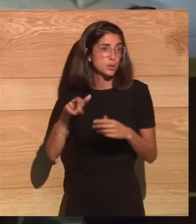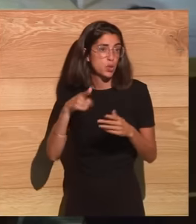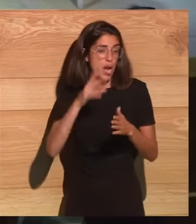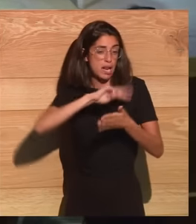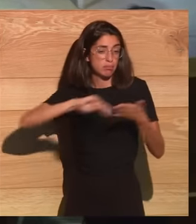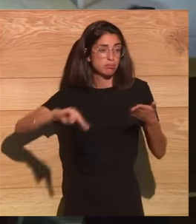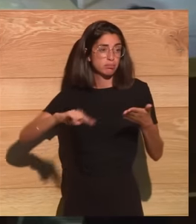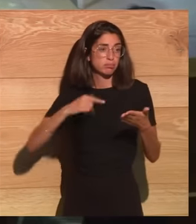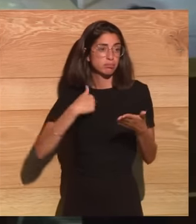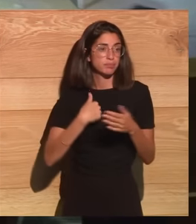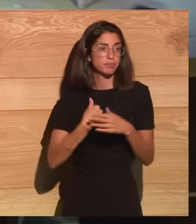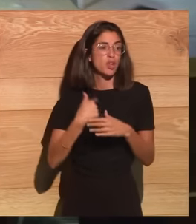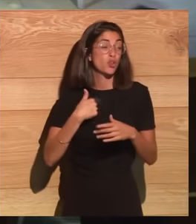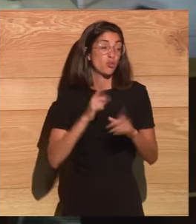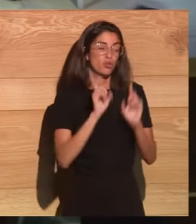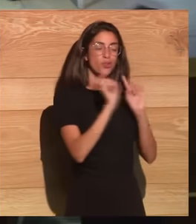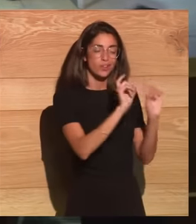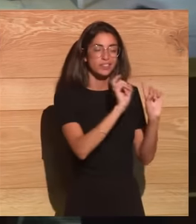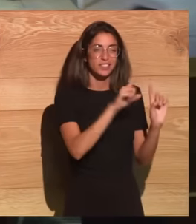hacer. Le he enseñado yo.